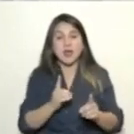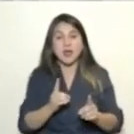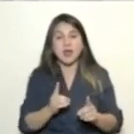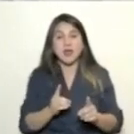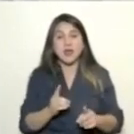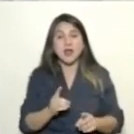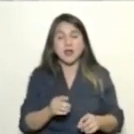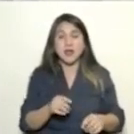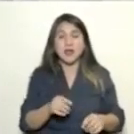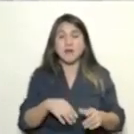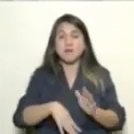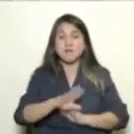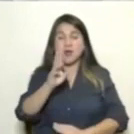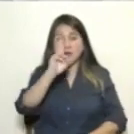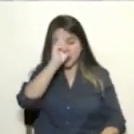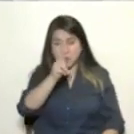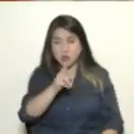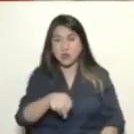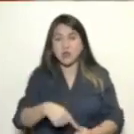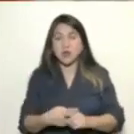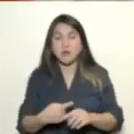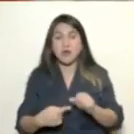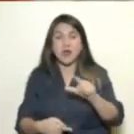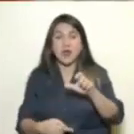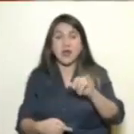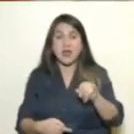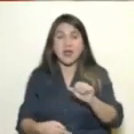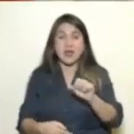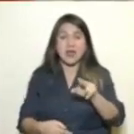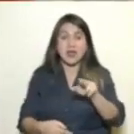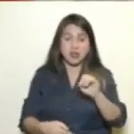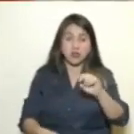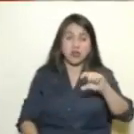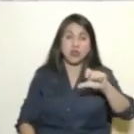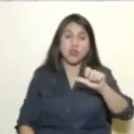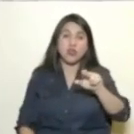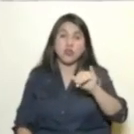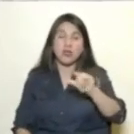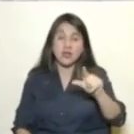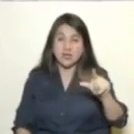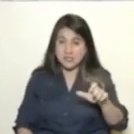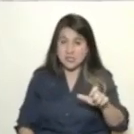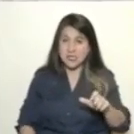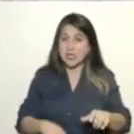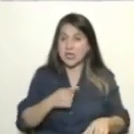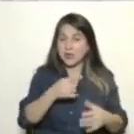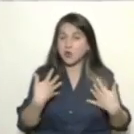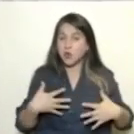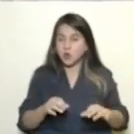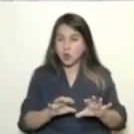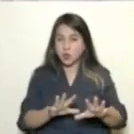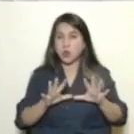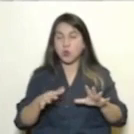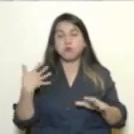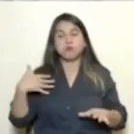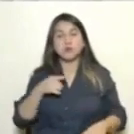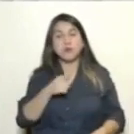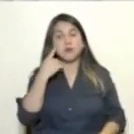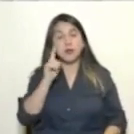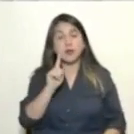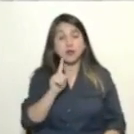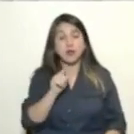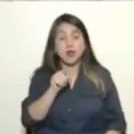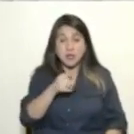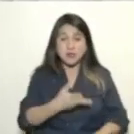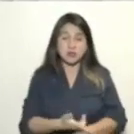pesos pesados. Con el mayor respeto por Alejandro Guillé, que no voy a decir yo que no sea un peso pesado. Pero lo que quiero decir es que eso fue